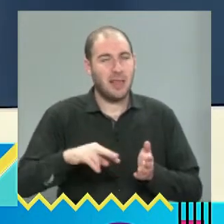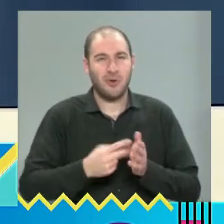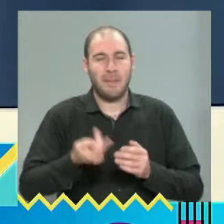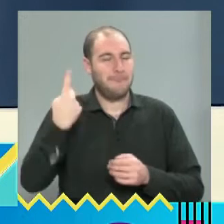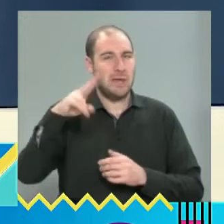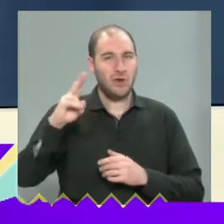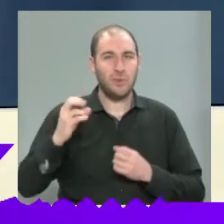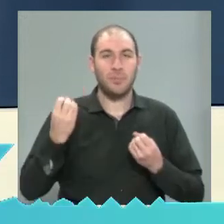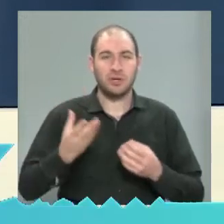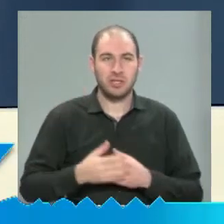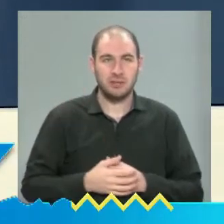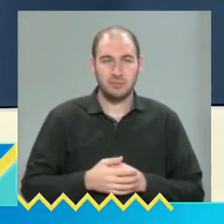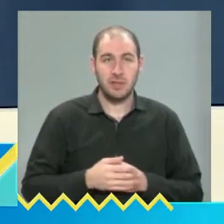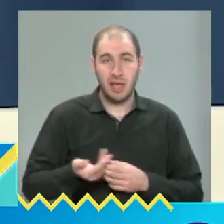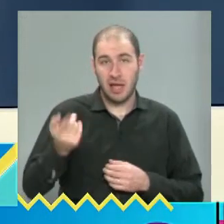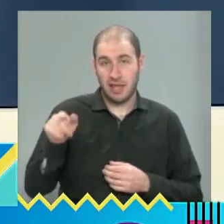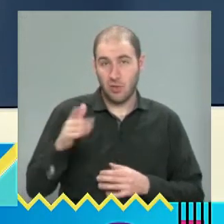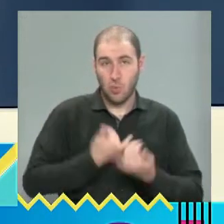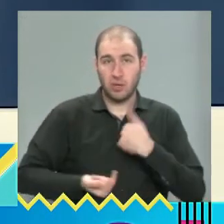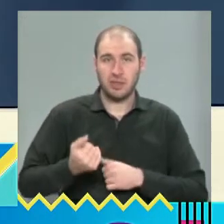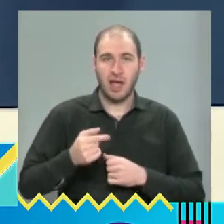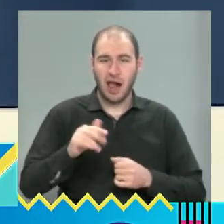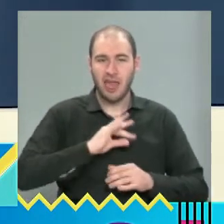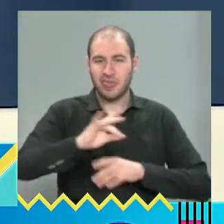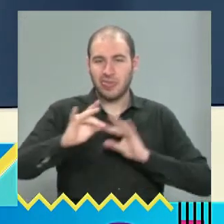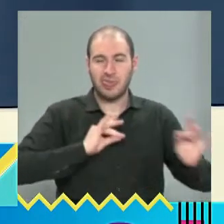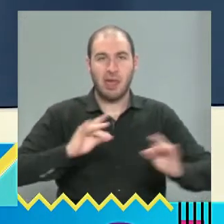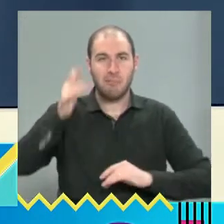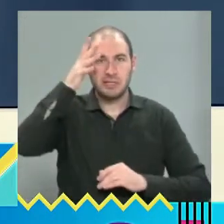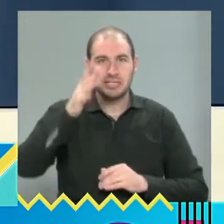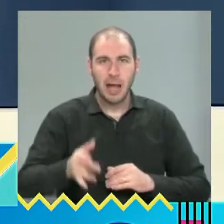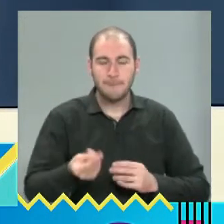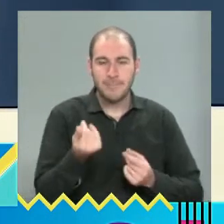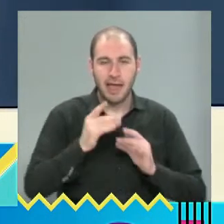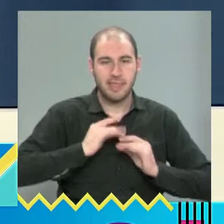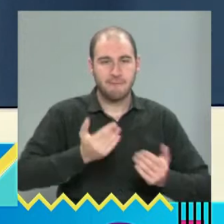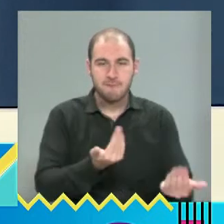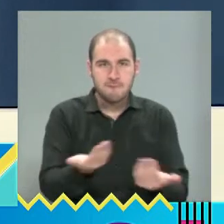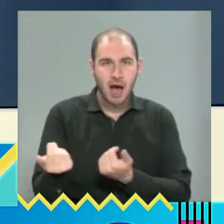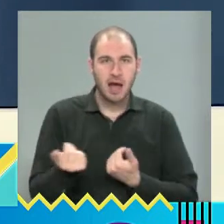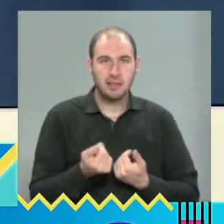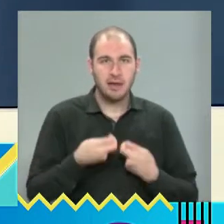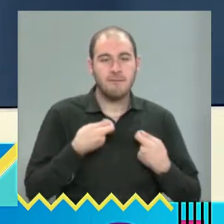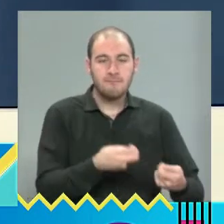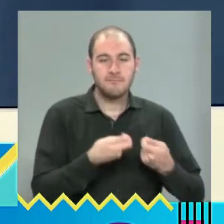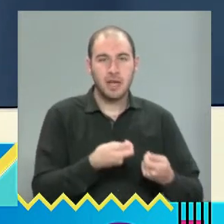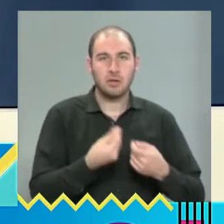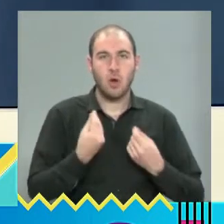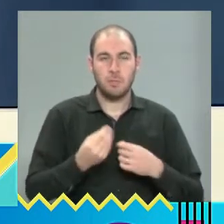somos como lo que decía Jorge, tenemos un agujero fiscal tan grande, un déficit fiscal tan grande, lo financiamos en